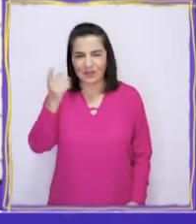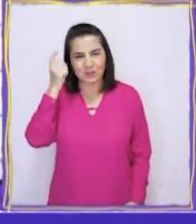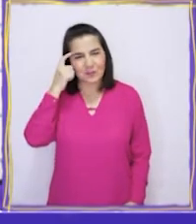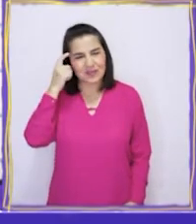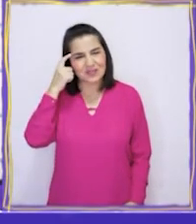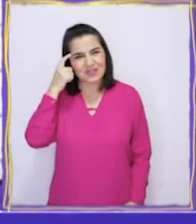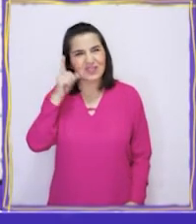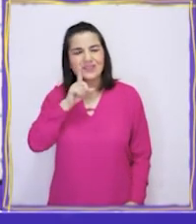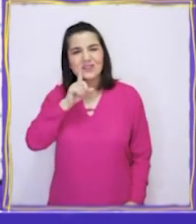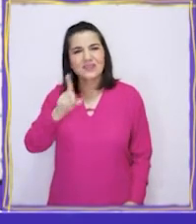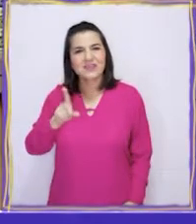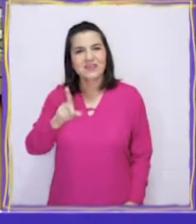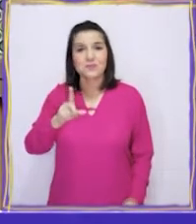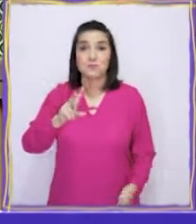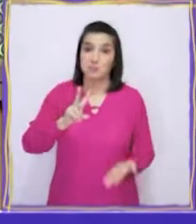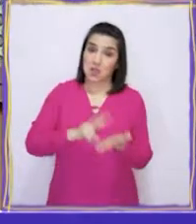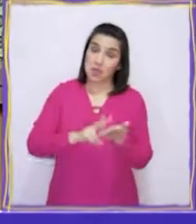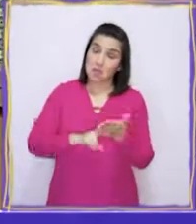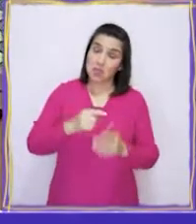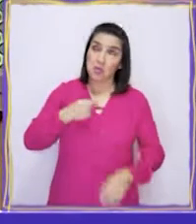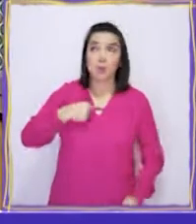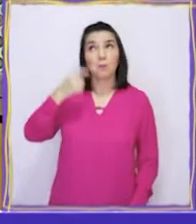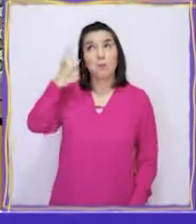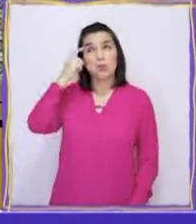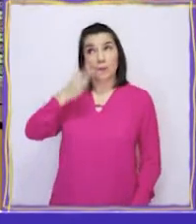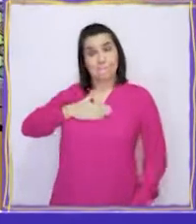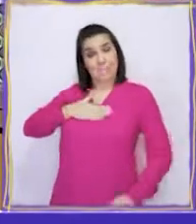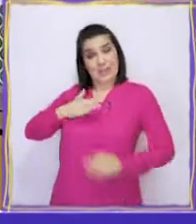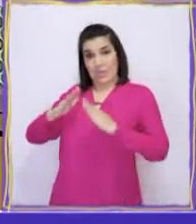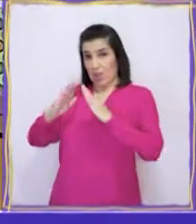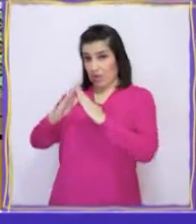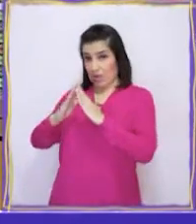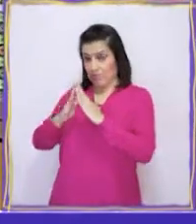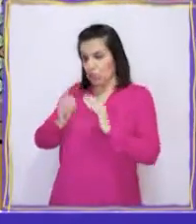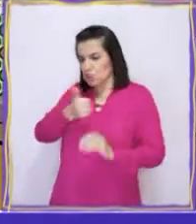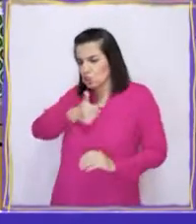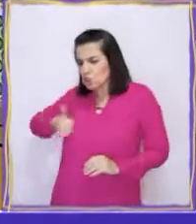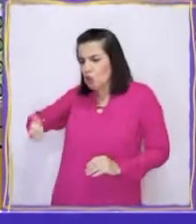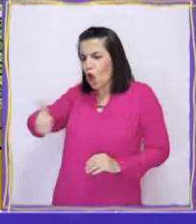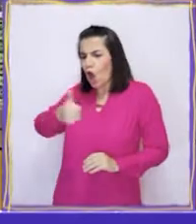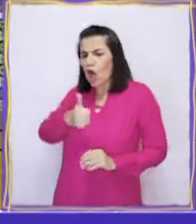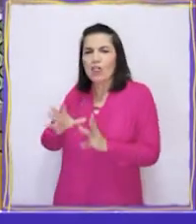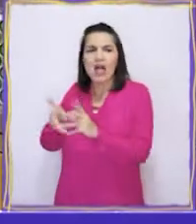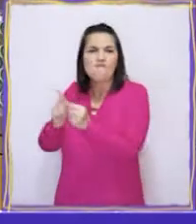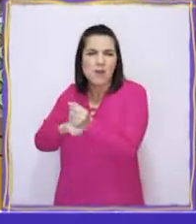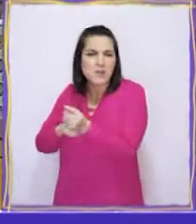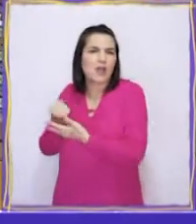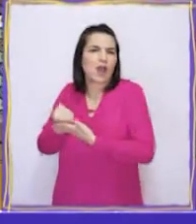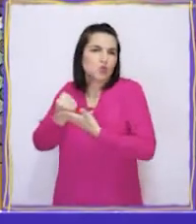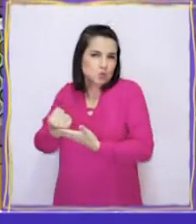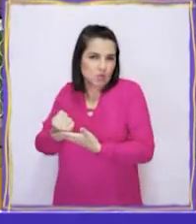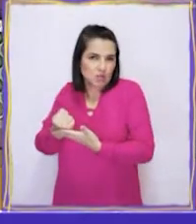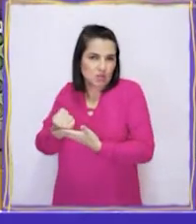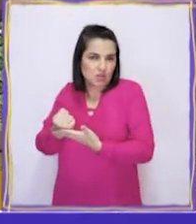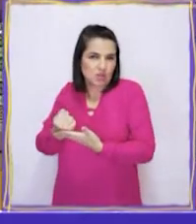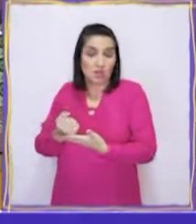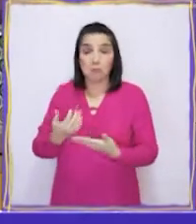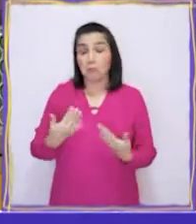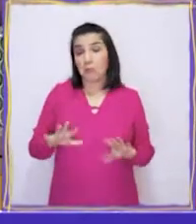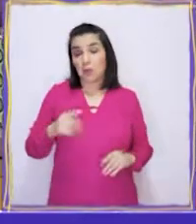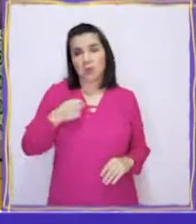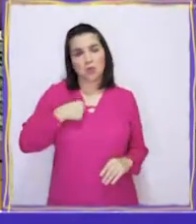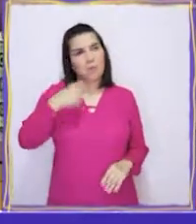¿Qué creen ustedes? La verdad es que si yo lo pienso, en mi casa todos ayudamos con esas cosas. Así